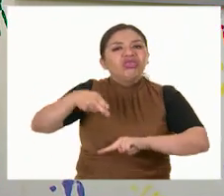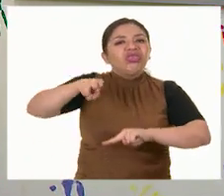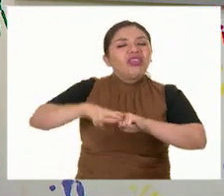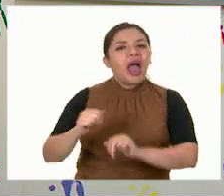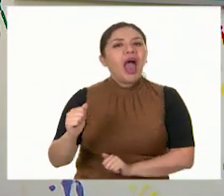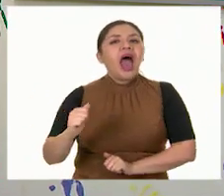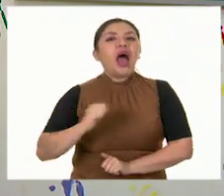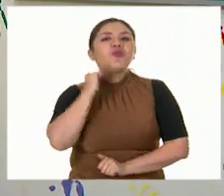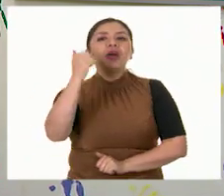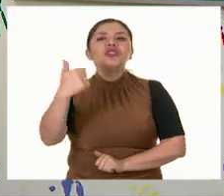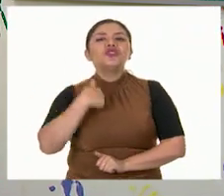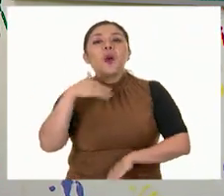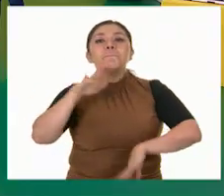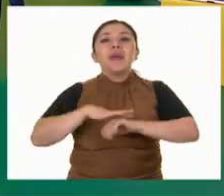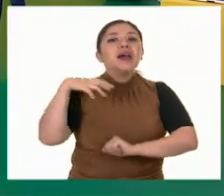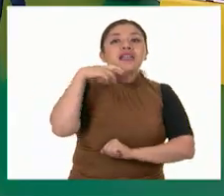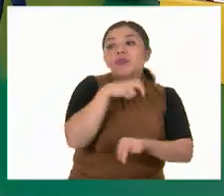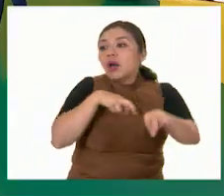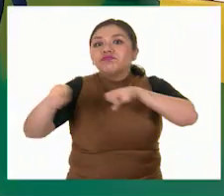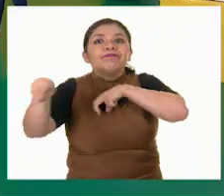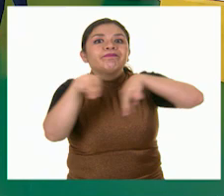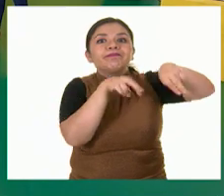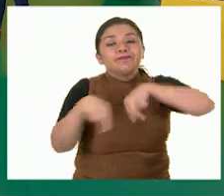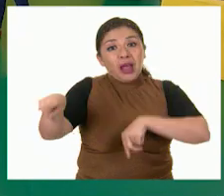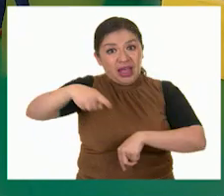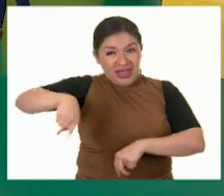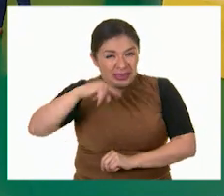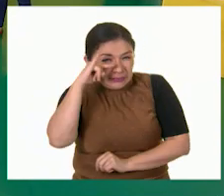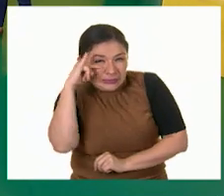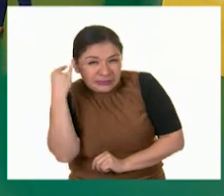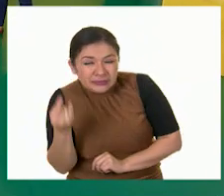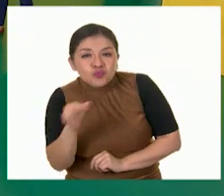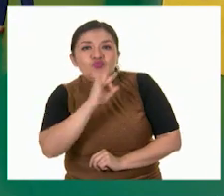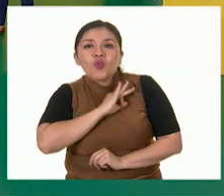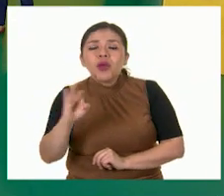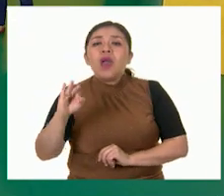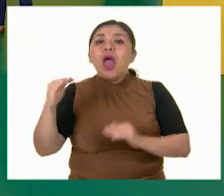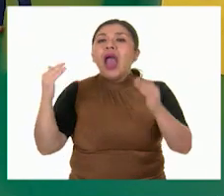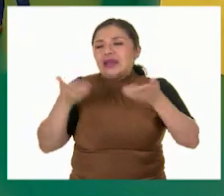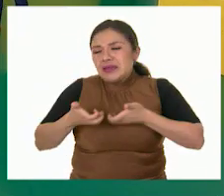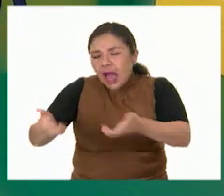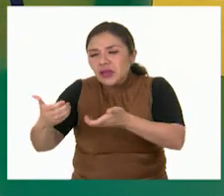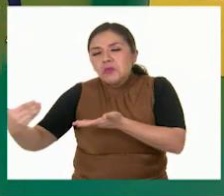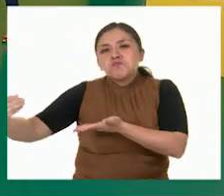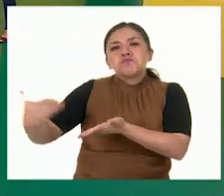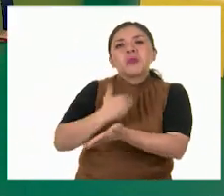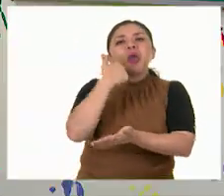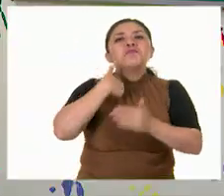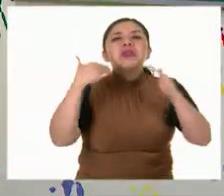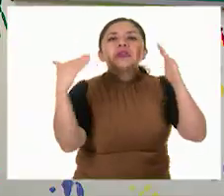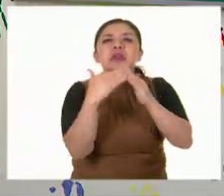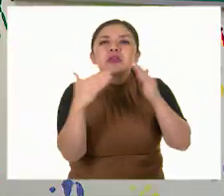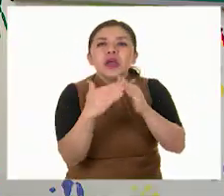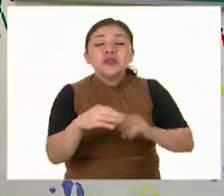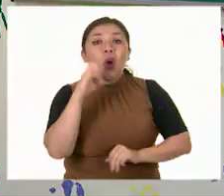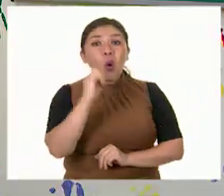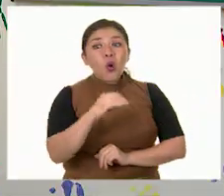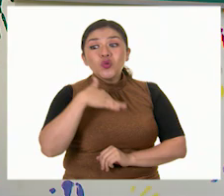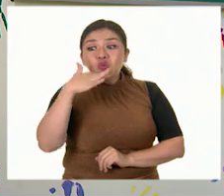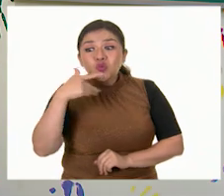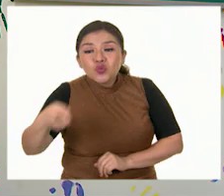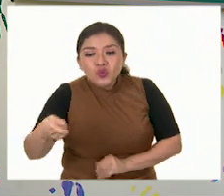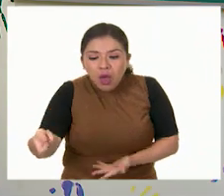nos desplazamos muy rápido y que ellos pues van a entrar de la calle a nuestra casa o de la mugre a